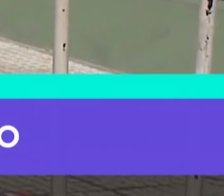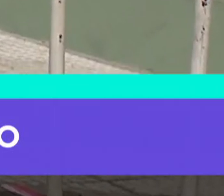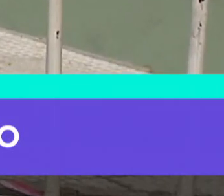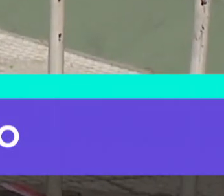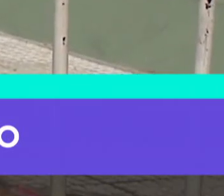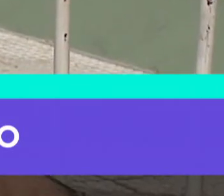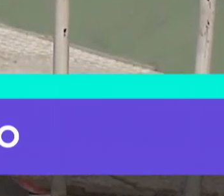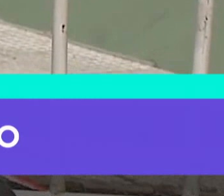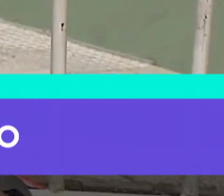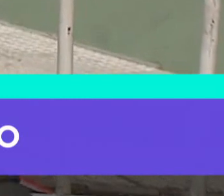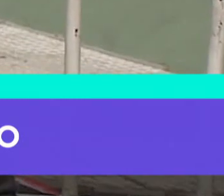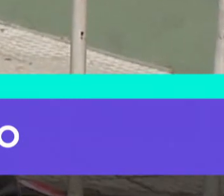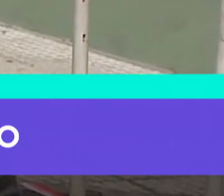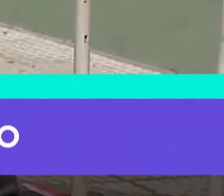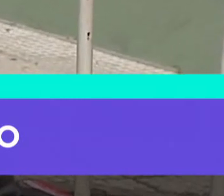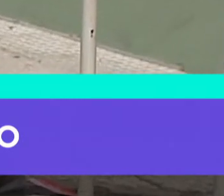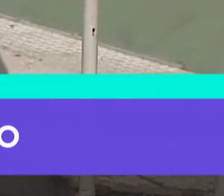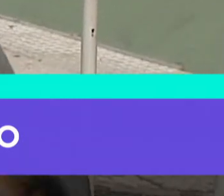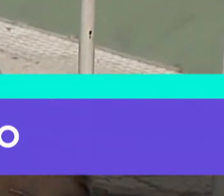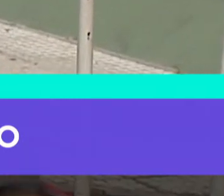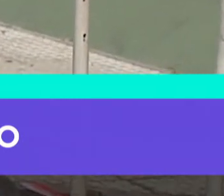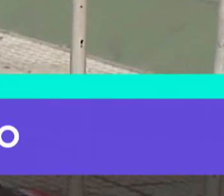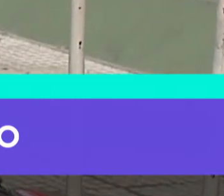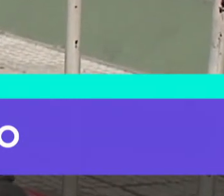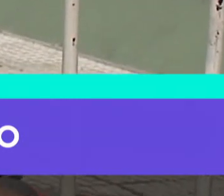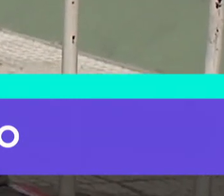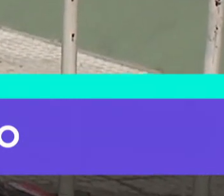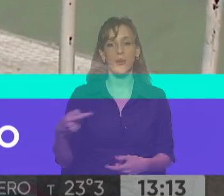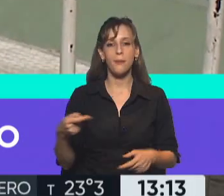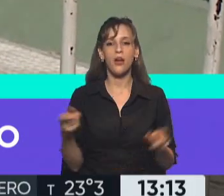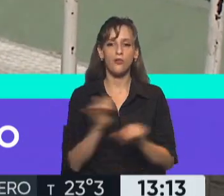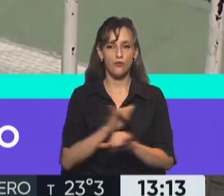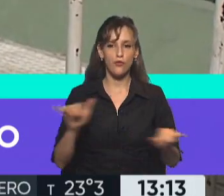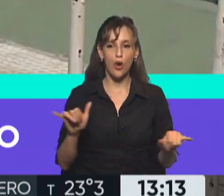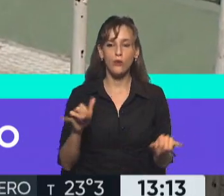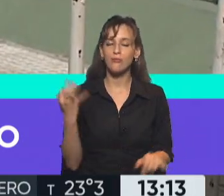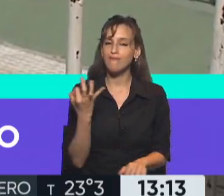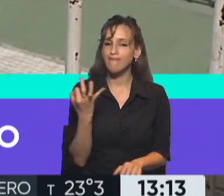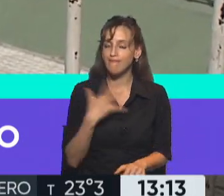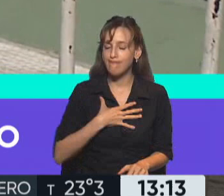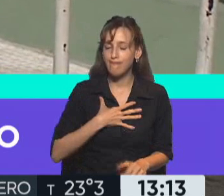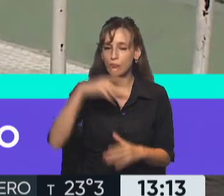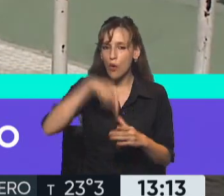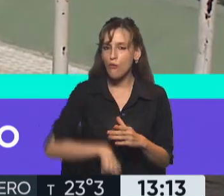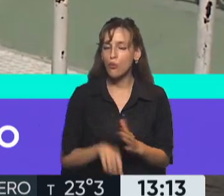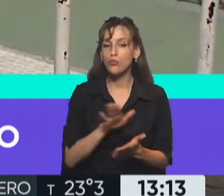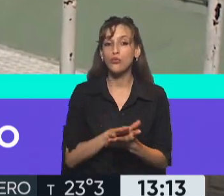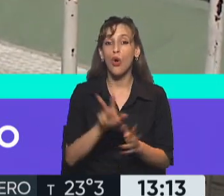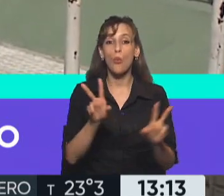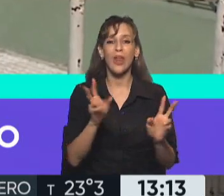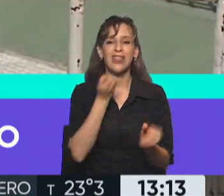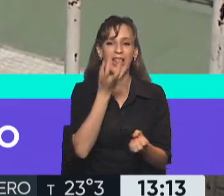de la televisión pública también esta semana hizo un gran informe, emotivo informe, muy profundo, sobre testimonios